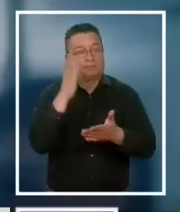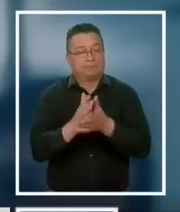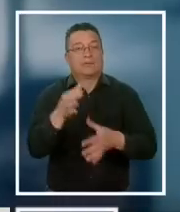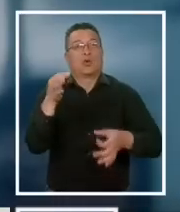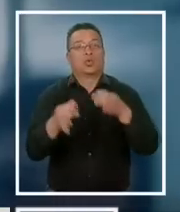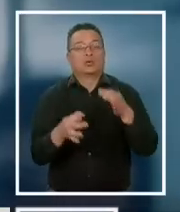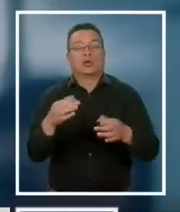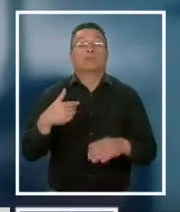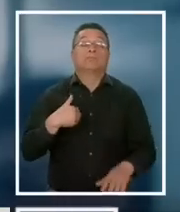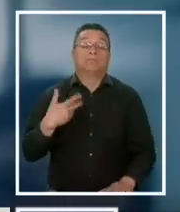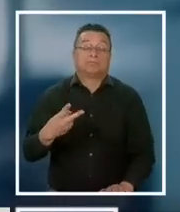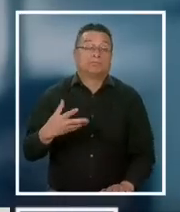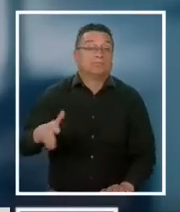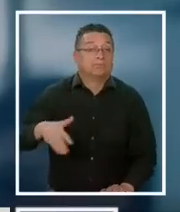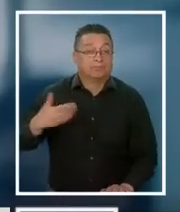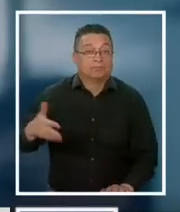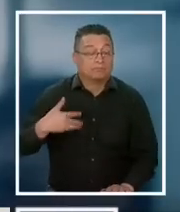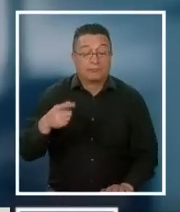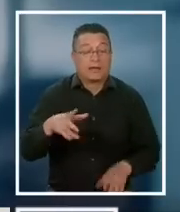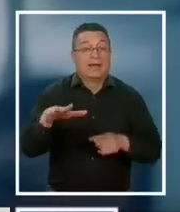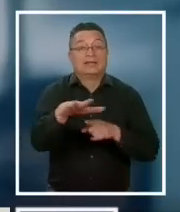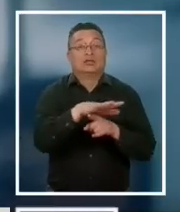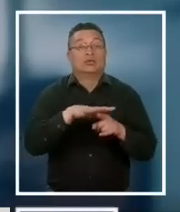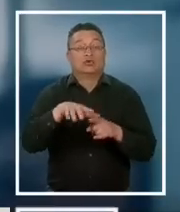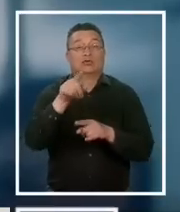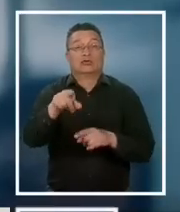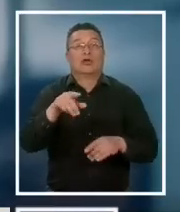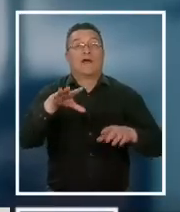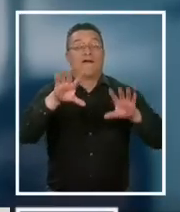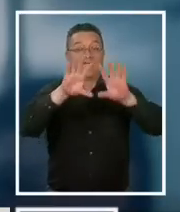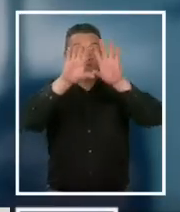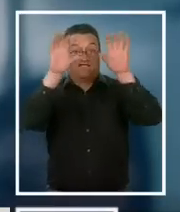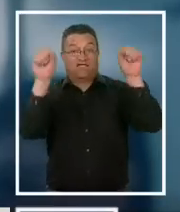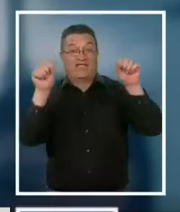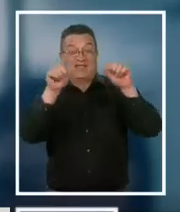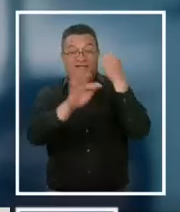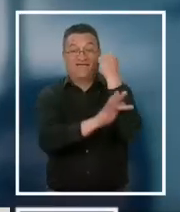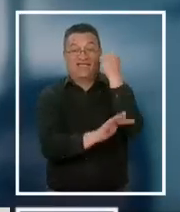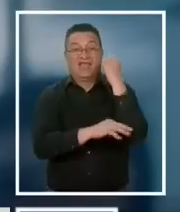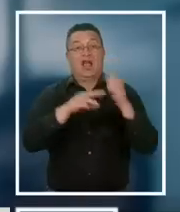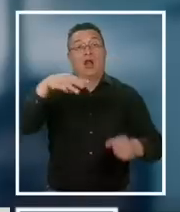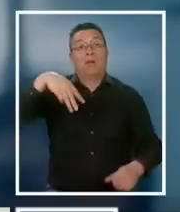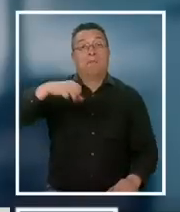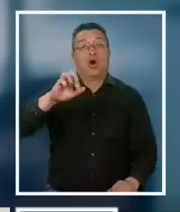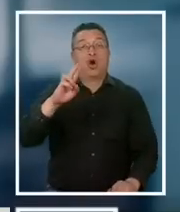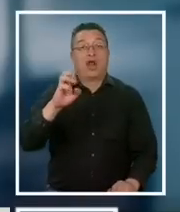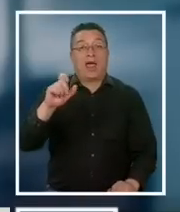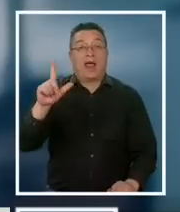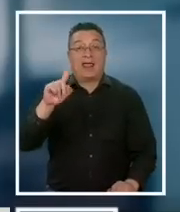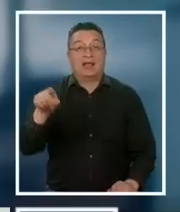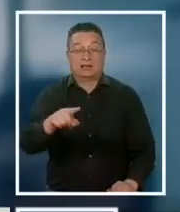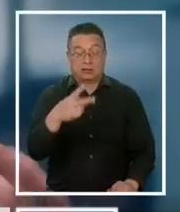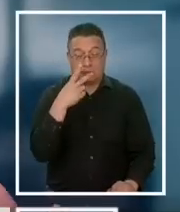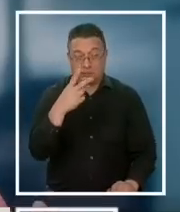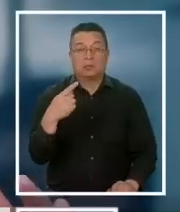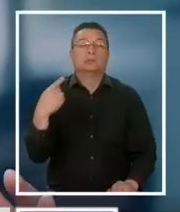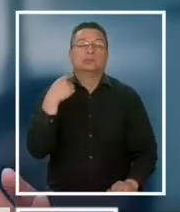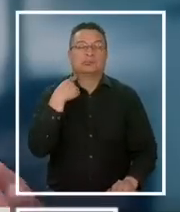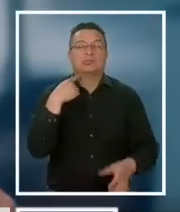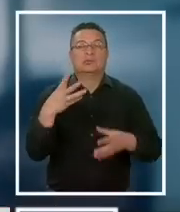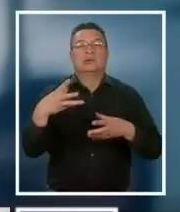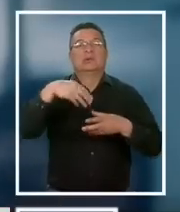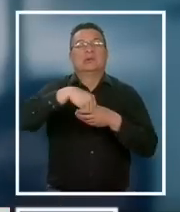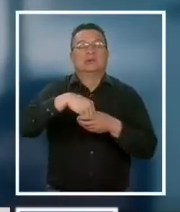como es entonces Yo lamento que en la situación de El fiscal Morales de Quien tenga una buena impresión no lo conozco mayormente haya terminado envuelto en esto